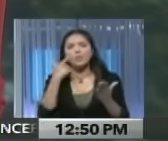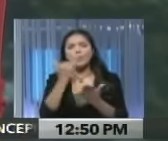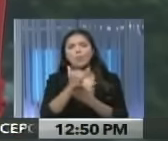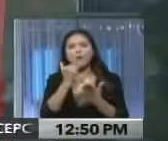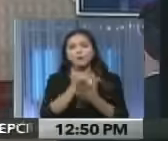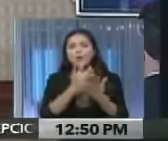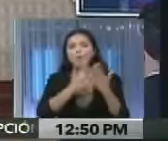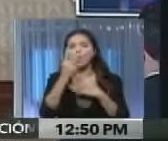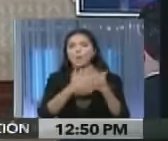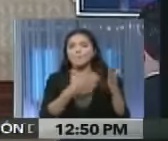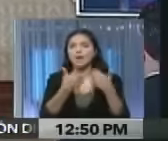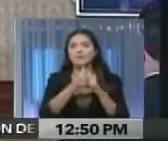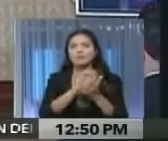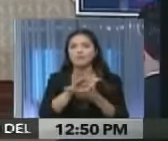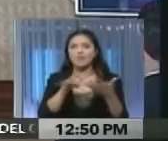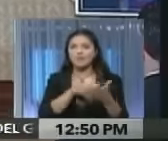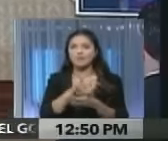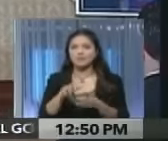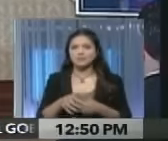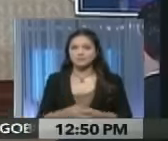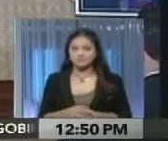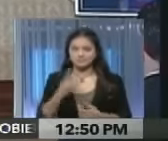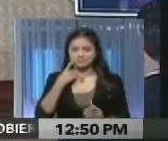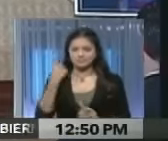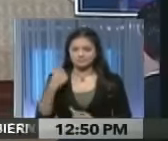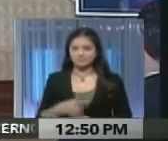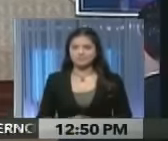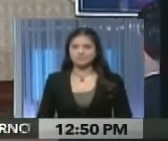de los planes violentos de la derecha. Veamos.